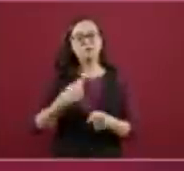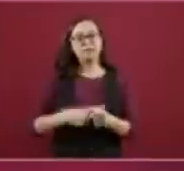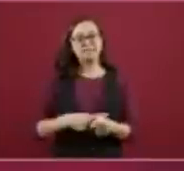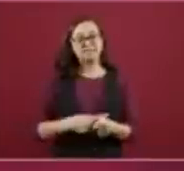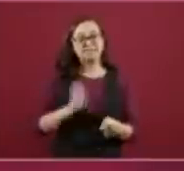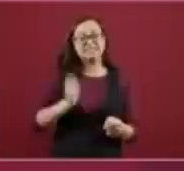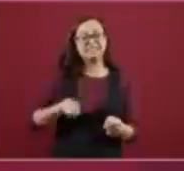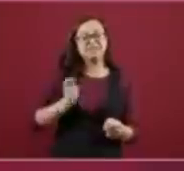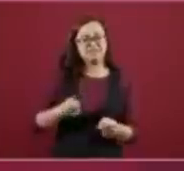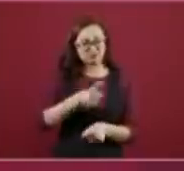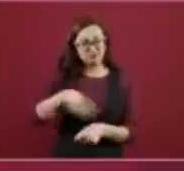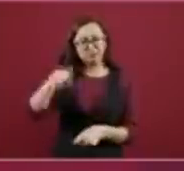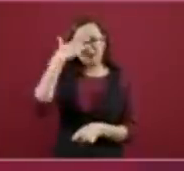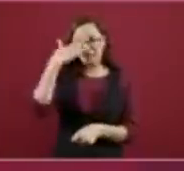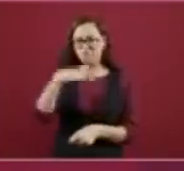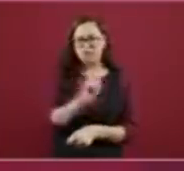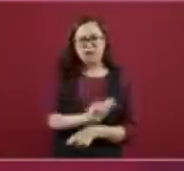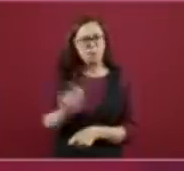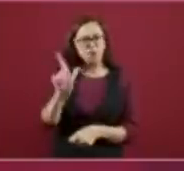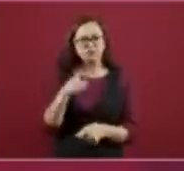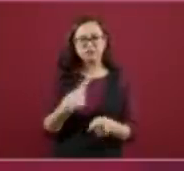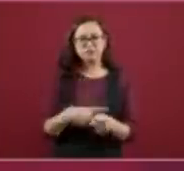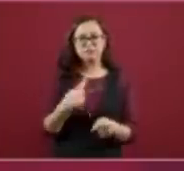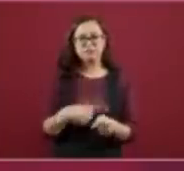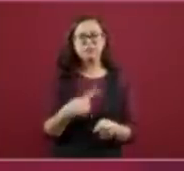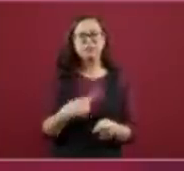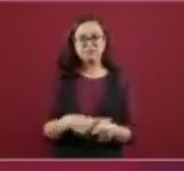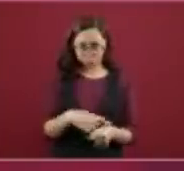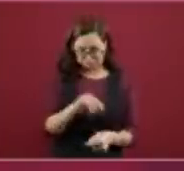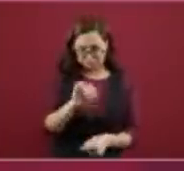que es famosa. Sí,